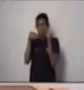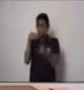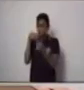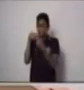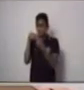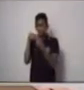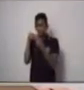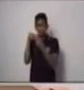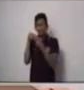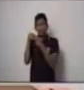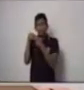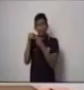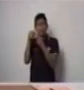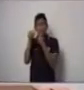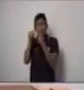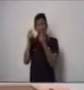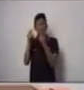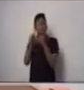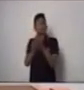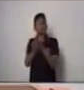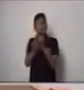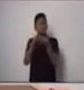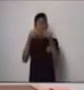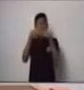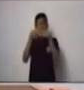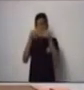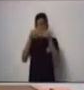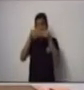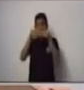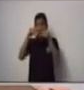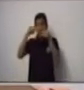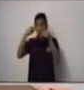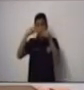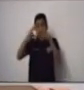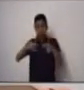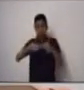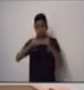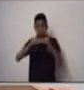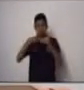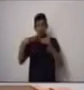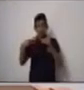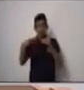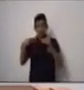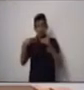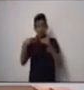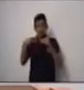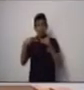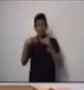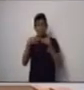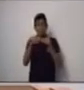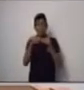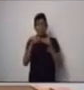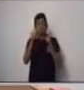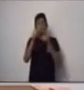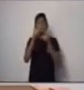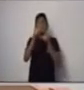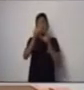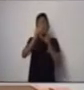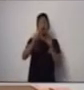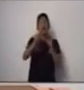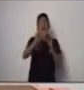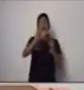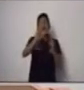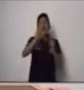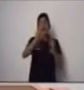la palabra salva vidas veamos acá salva vidas ustedes escriben en su